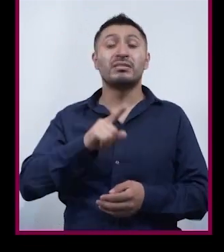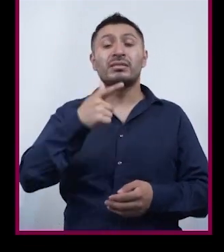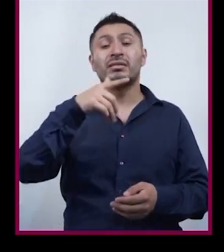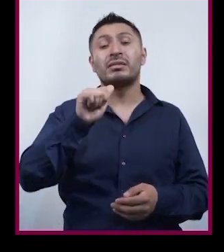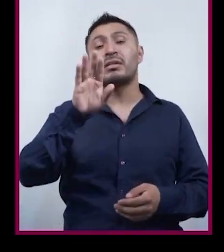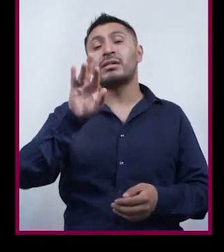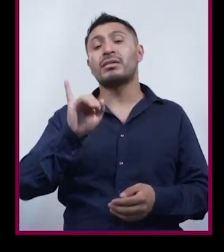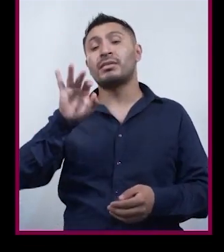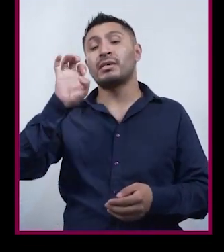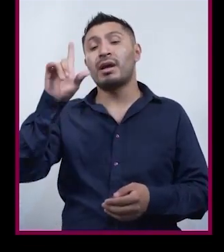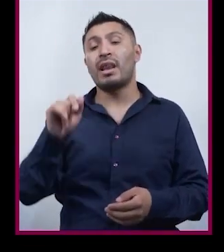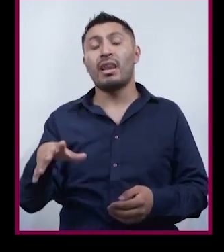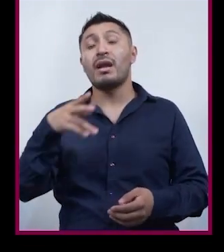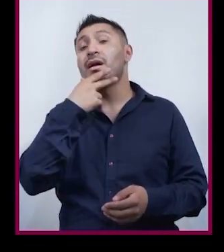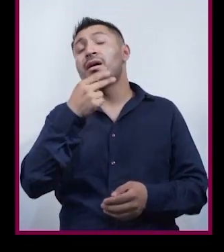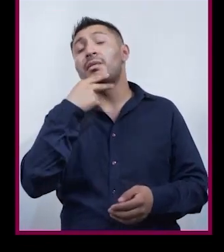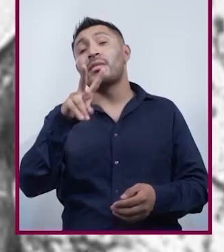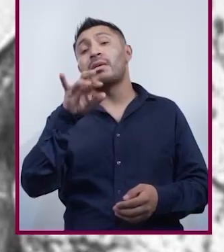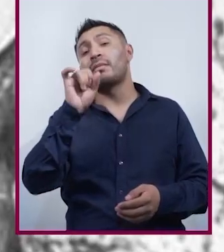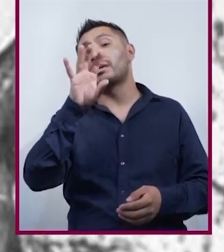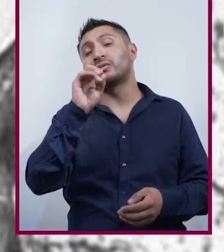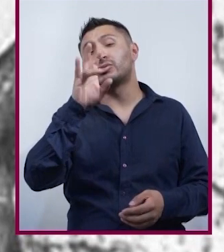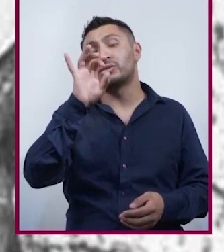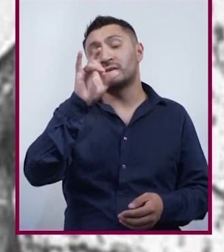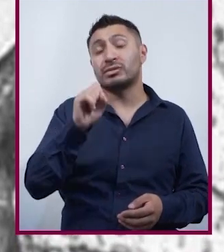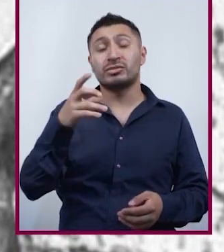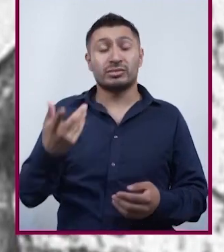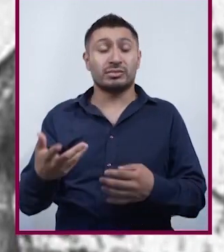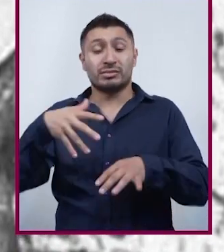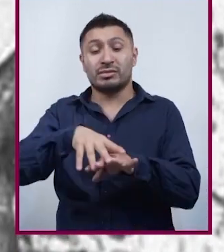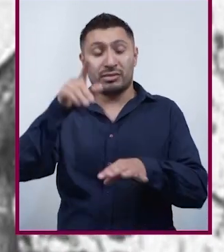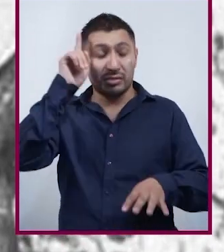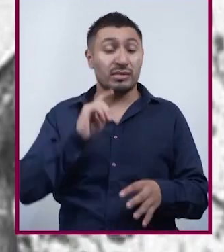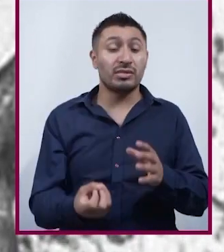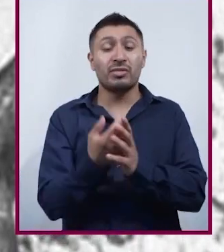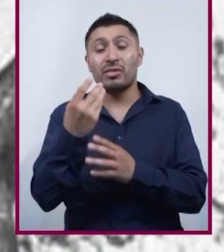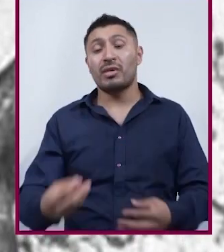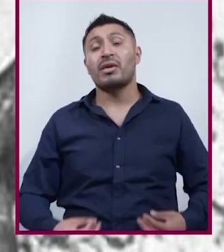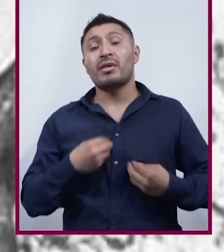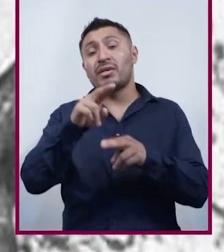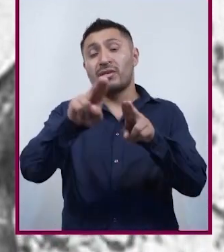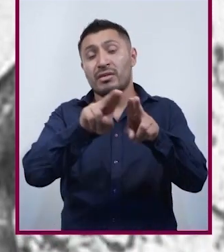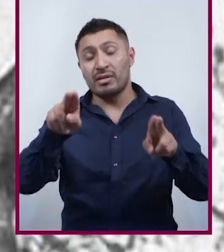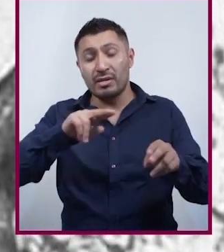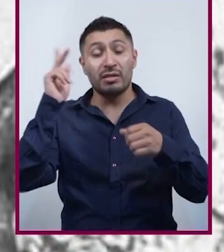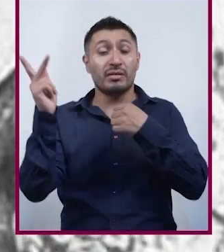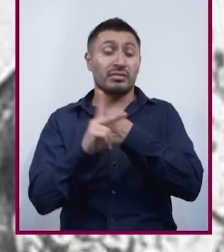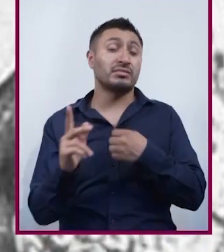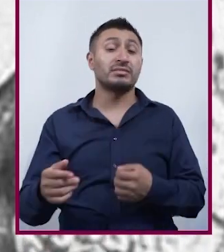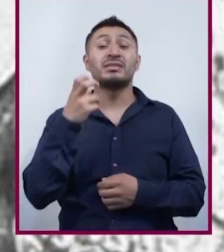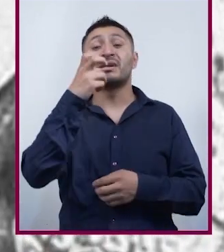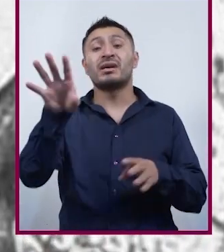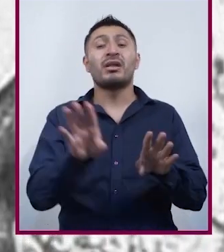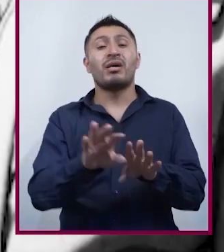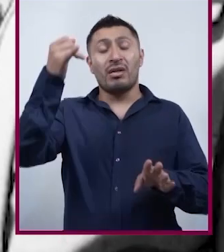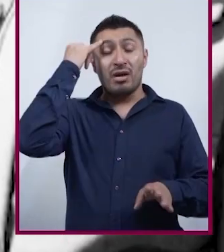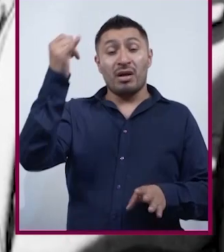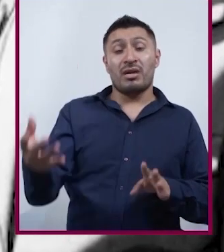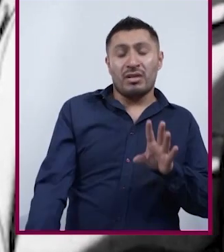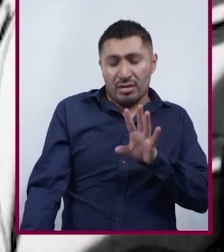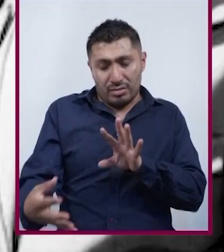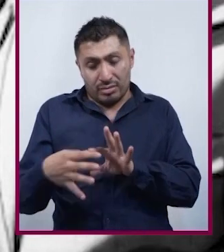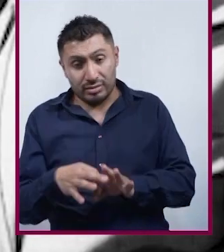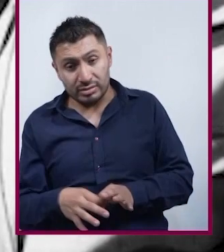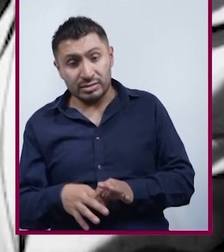chilena Gabriela Mistral, Vasconcelos integró a la mujer a la nueva vida de la nación, una nación proyectada bajo una